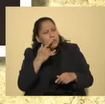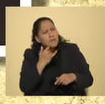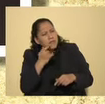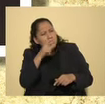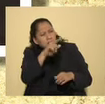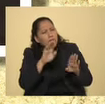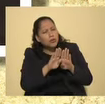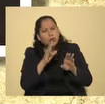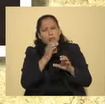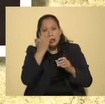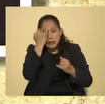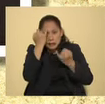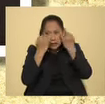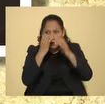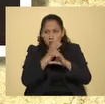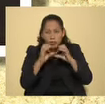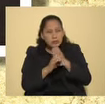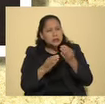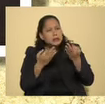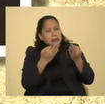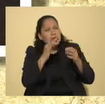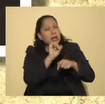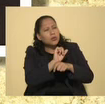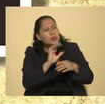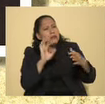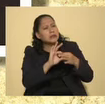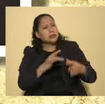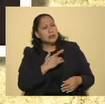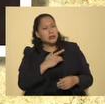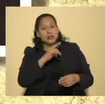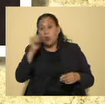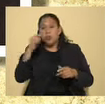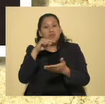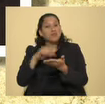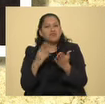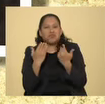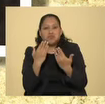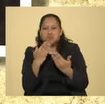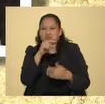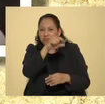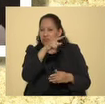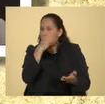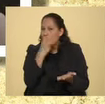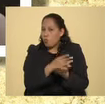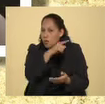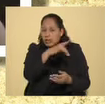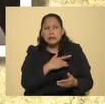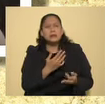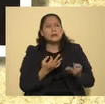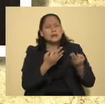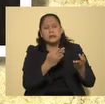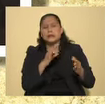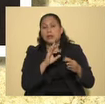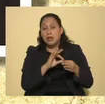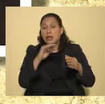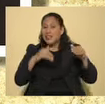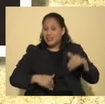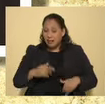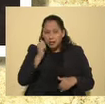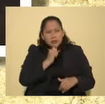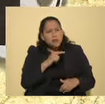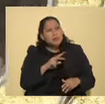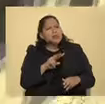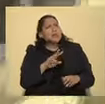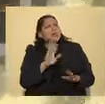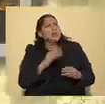una intimidad y una cercanía con los actores que en ningún otro lugar puedes ver. Entonces, esa experiencia, el teatro es ante todo una